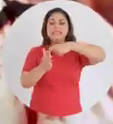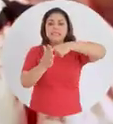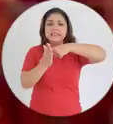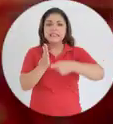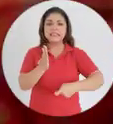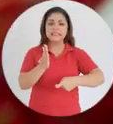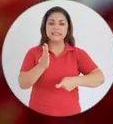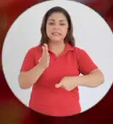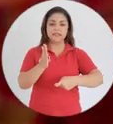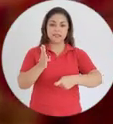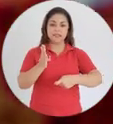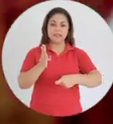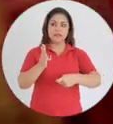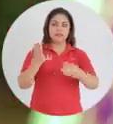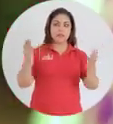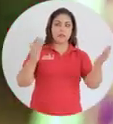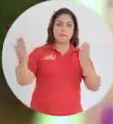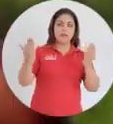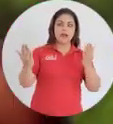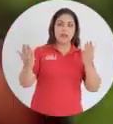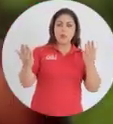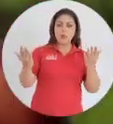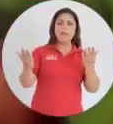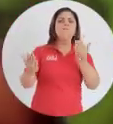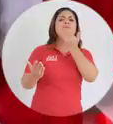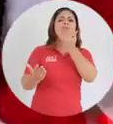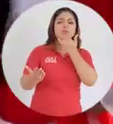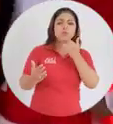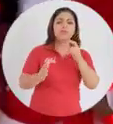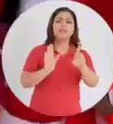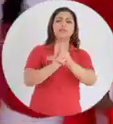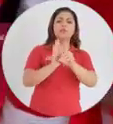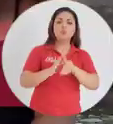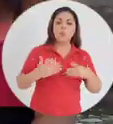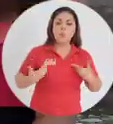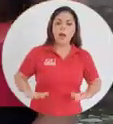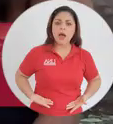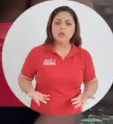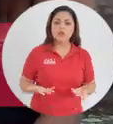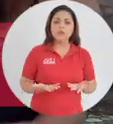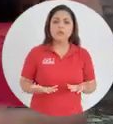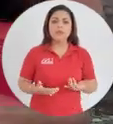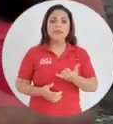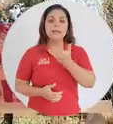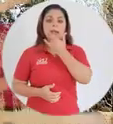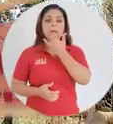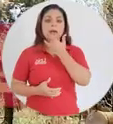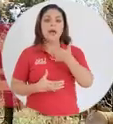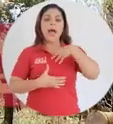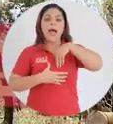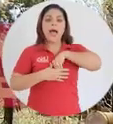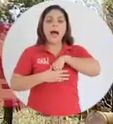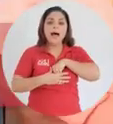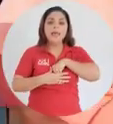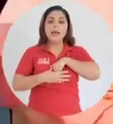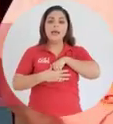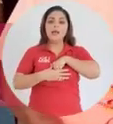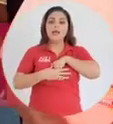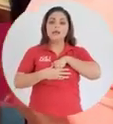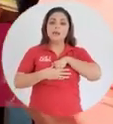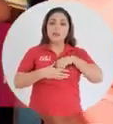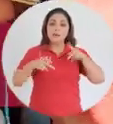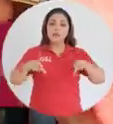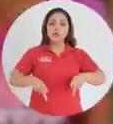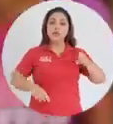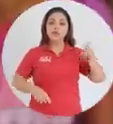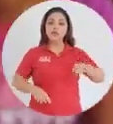situación grave con respecto no solamente a los derechos humanos, sino a aquello más interno que el ser humano